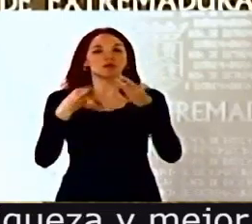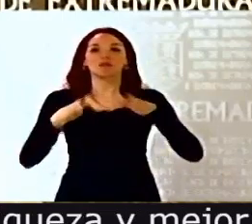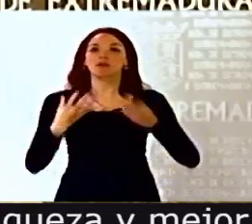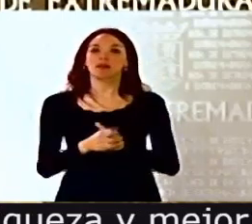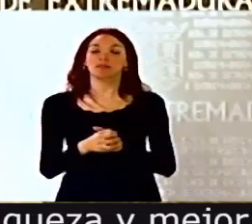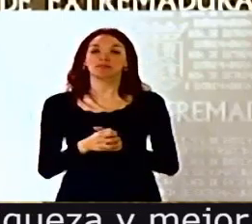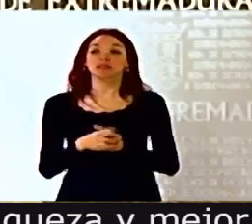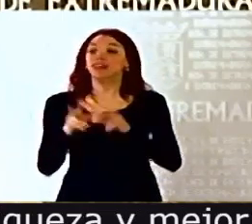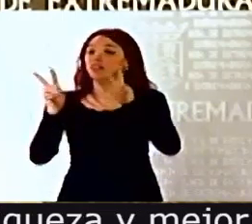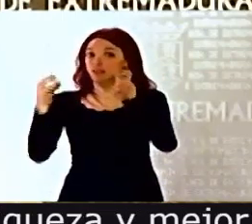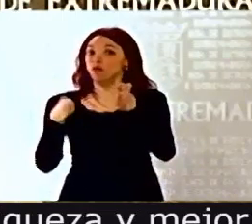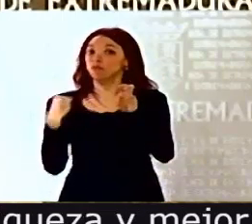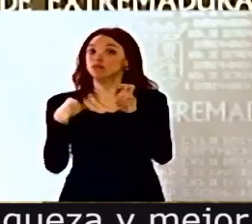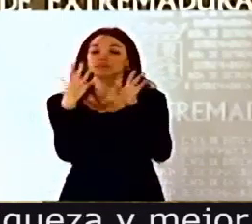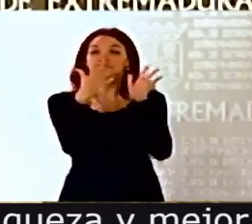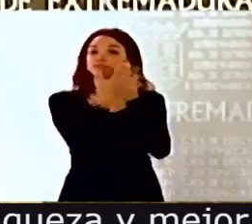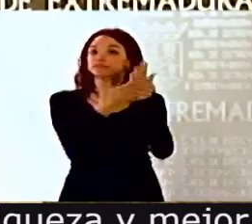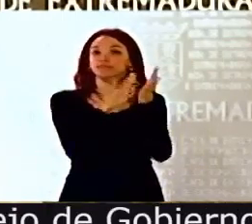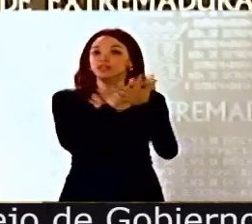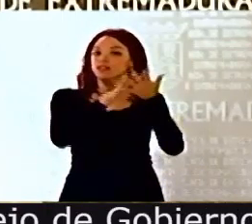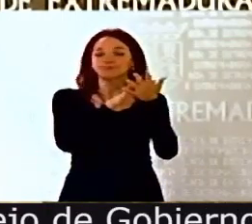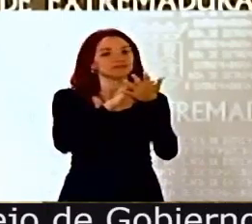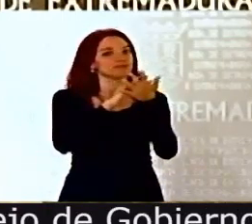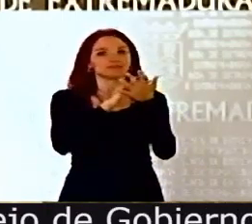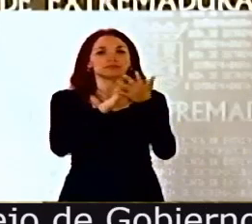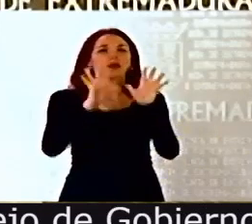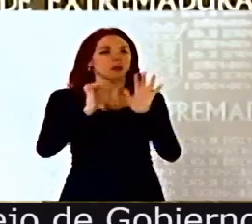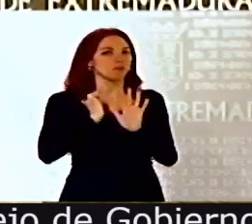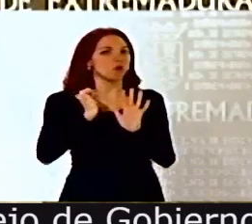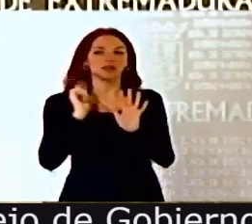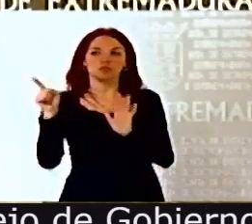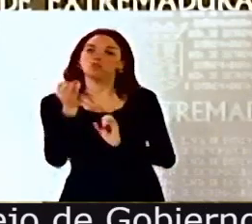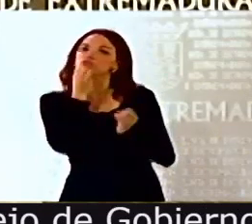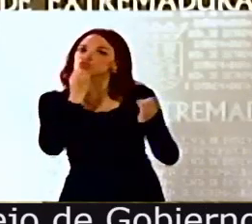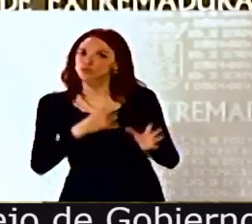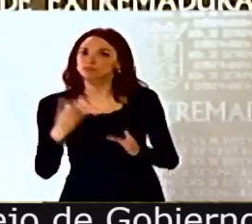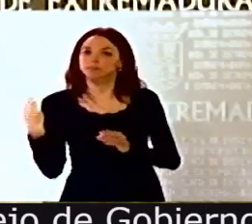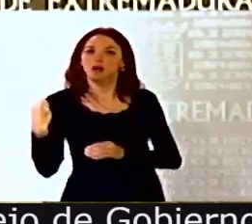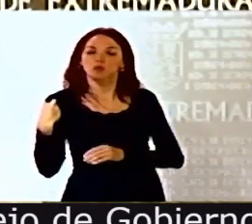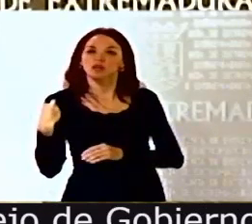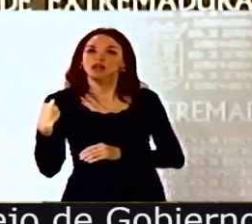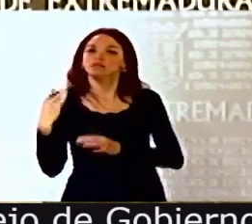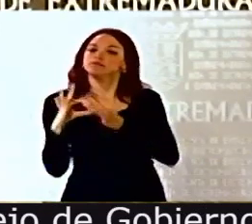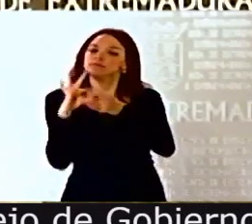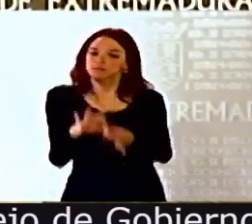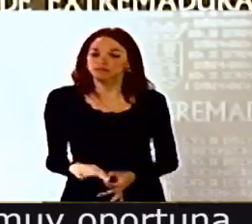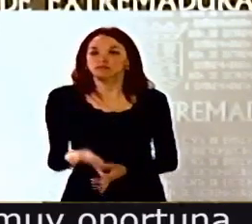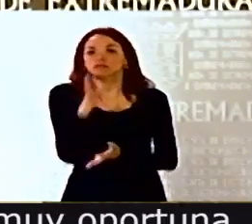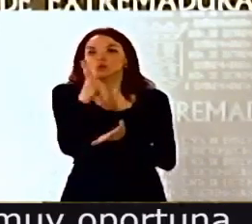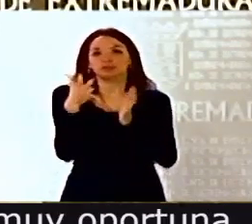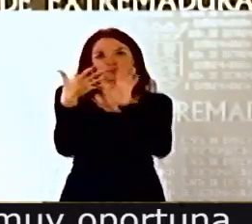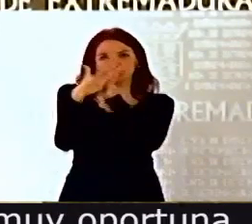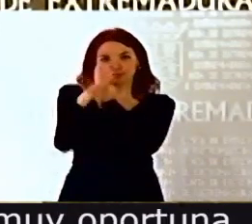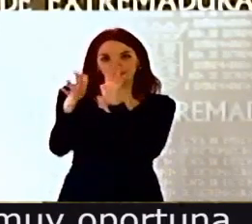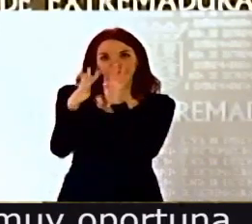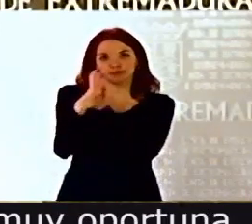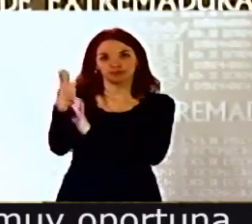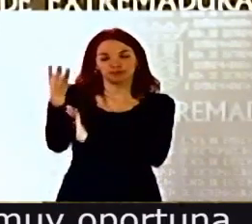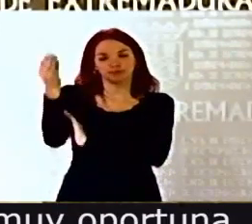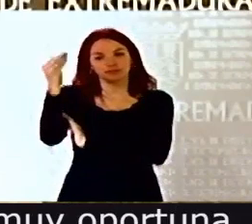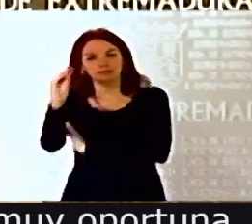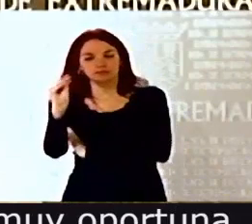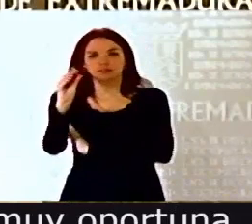Consejo de Gobierno, pero sí que al hilo de su pregunta, que me parece muy oportuna, sí que le diré, por darle también